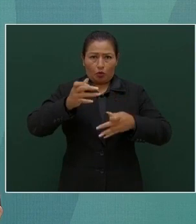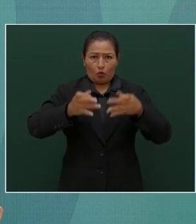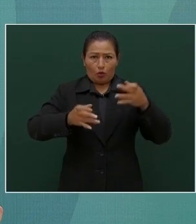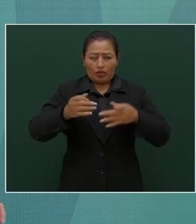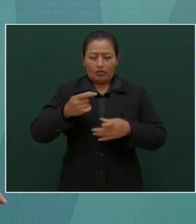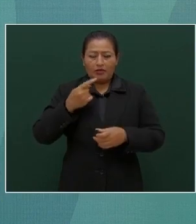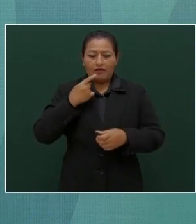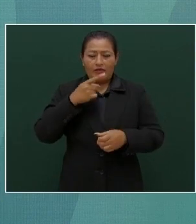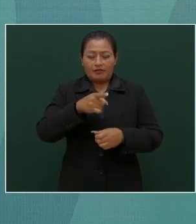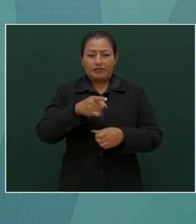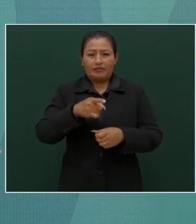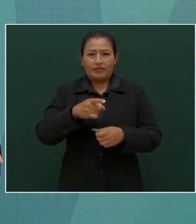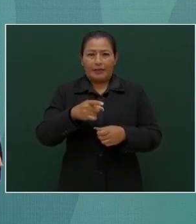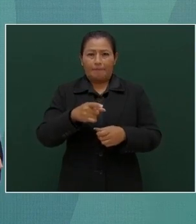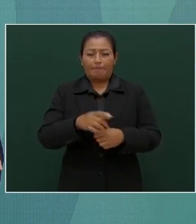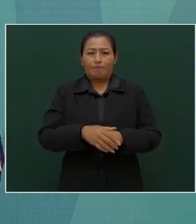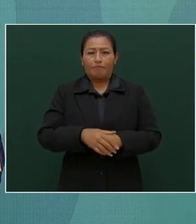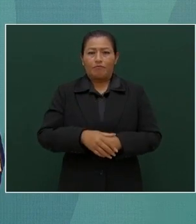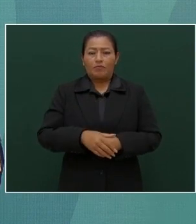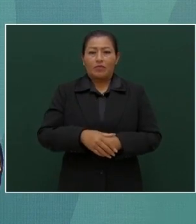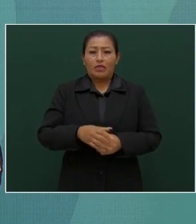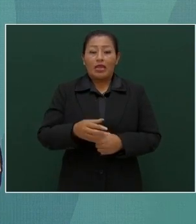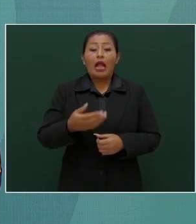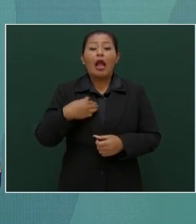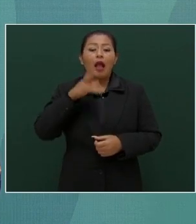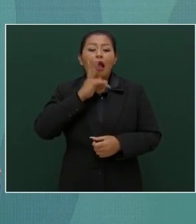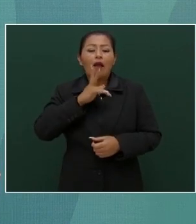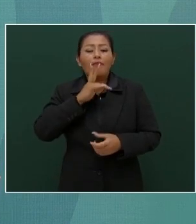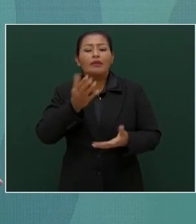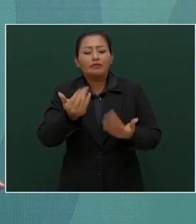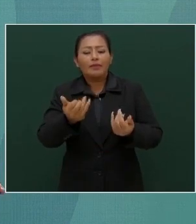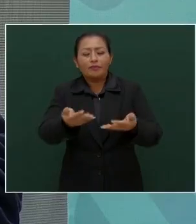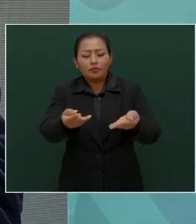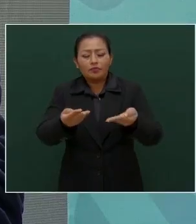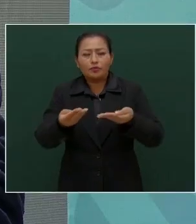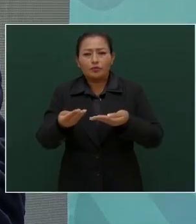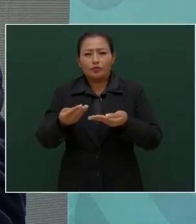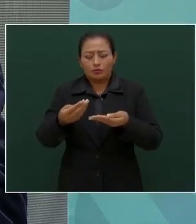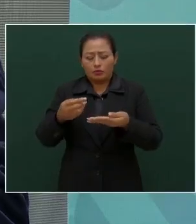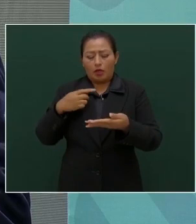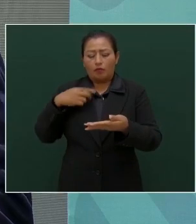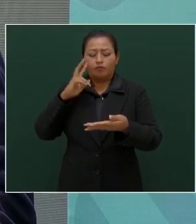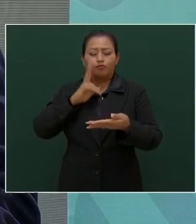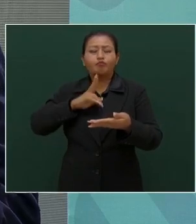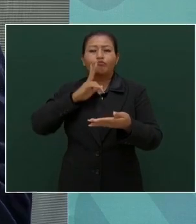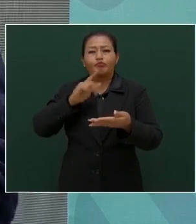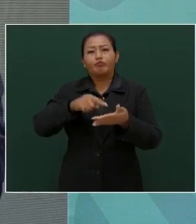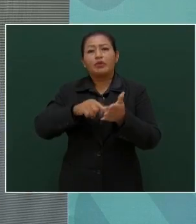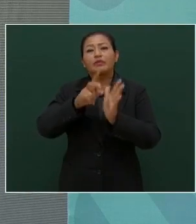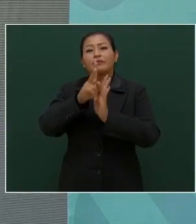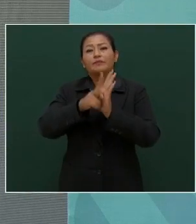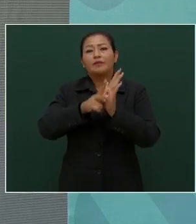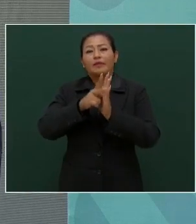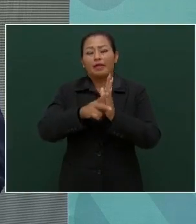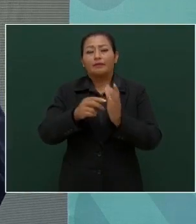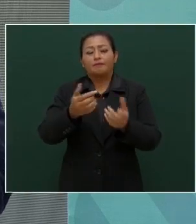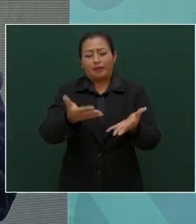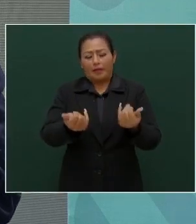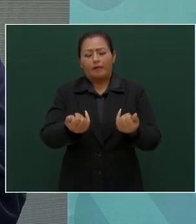le pide al Ministerio Público que presente las pruebas sobre tortura y le da 10